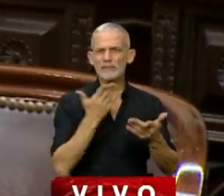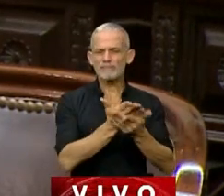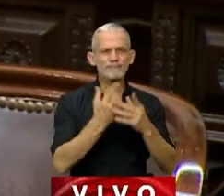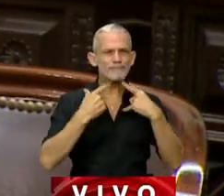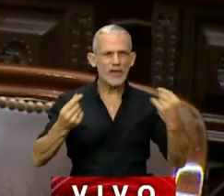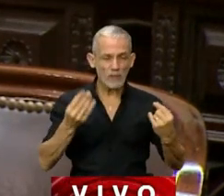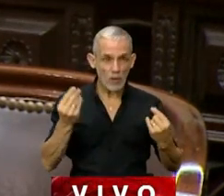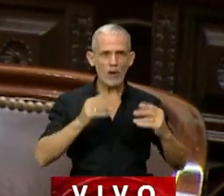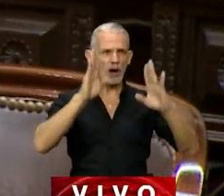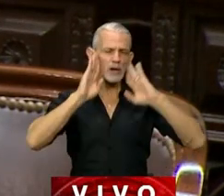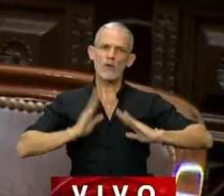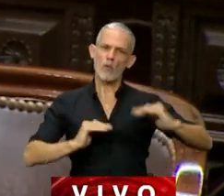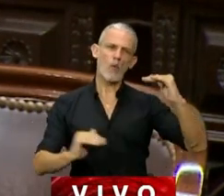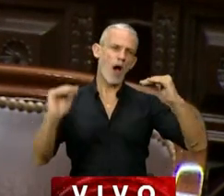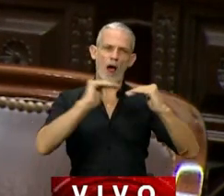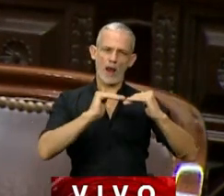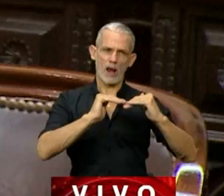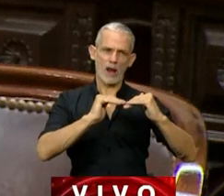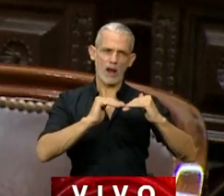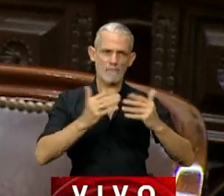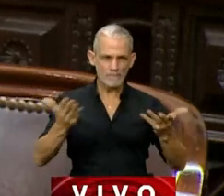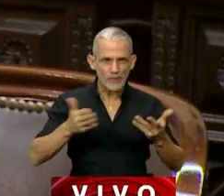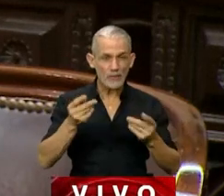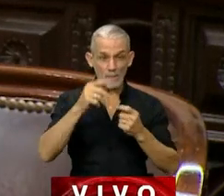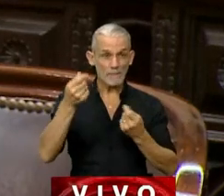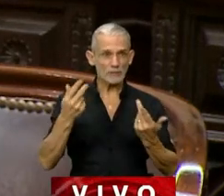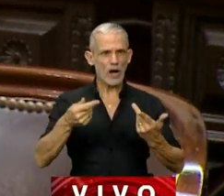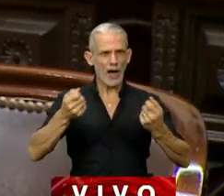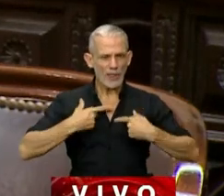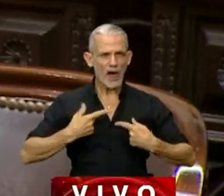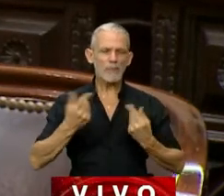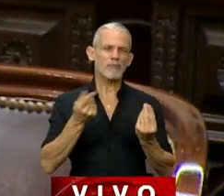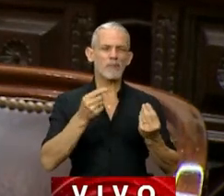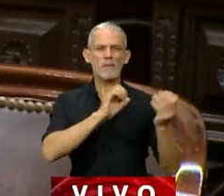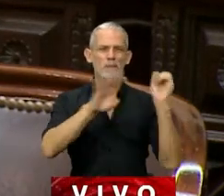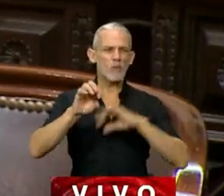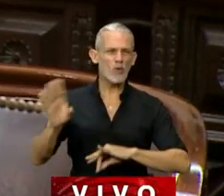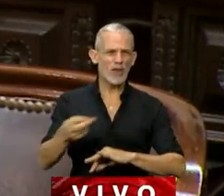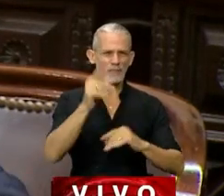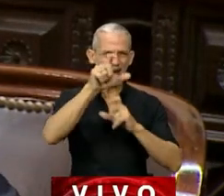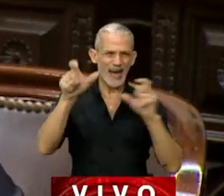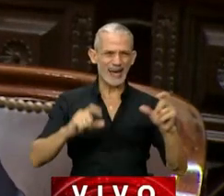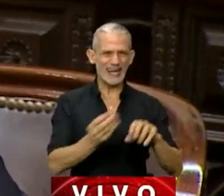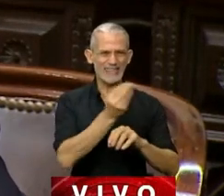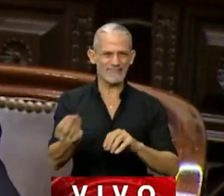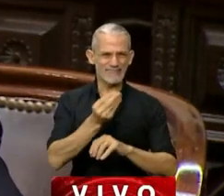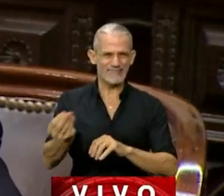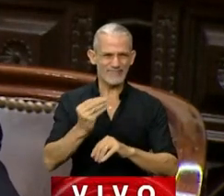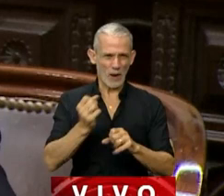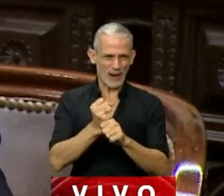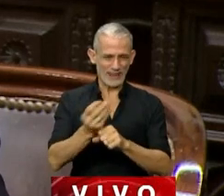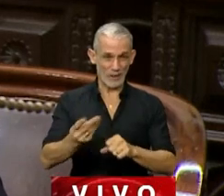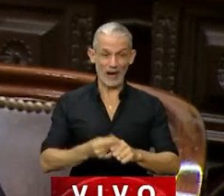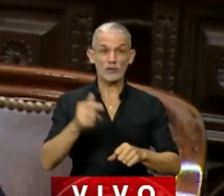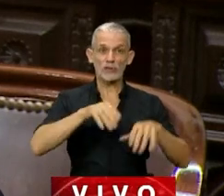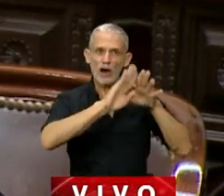reclamando, de un trato igual y sobre todo, repito, de quienes recibimos fenómenos migratorios. Por eso este fideicomiso no es ni más ni